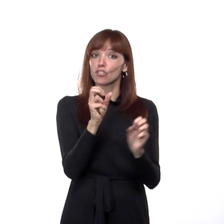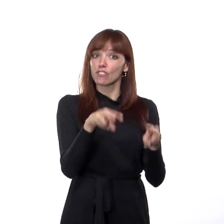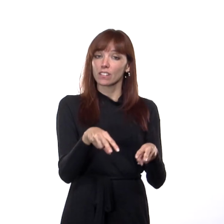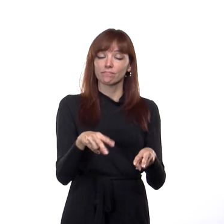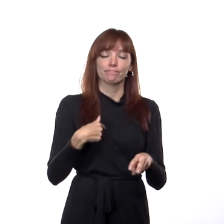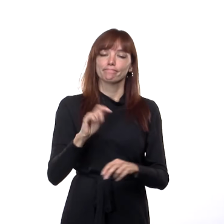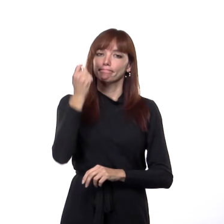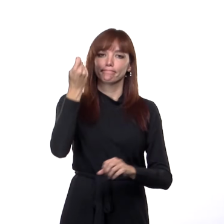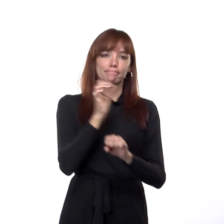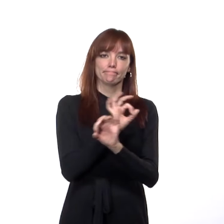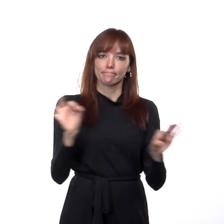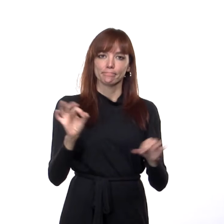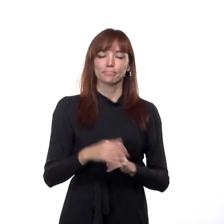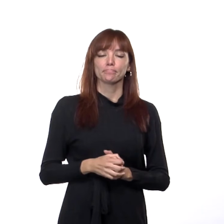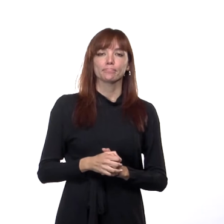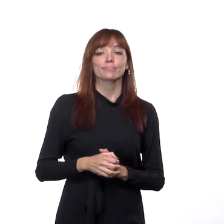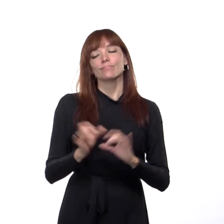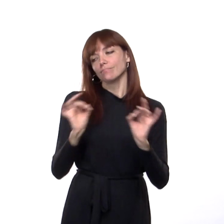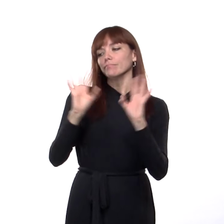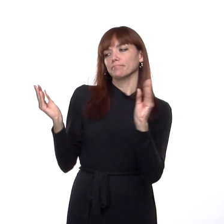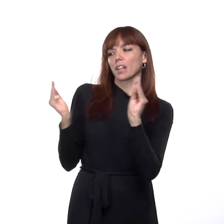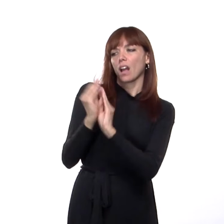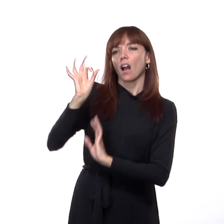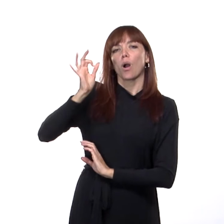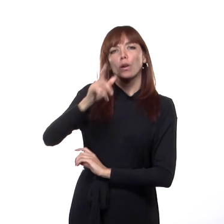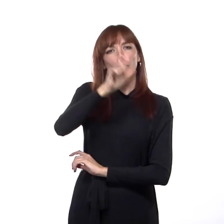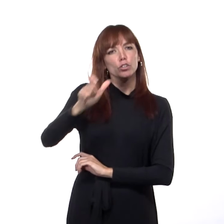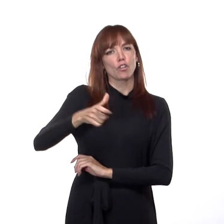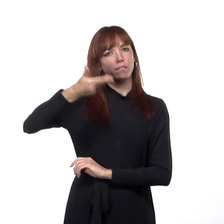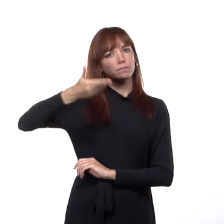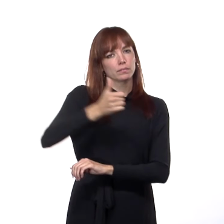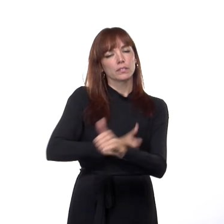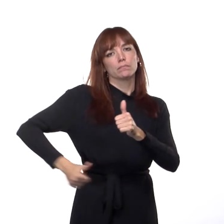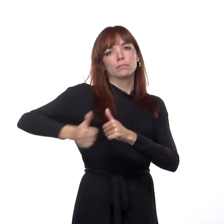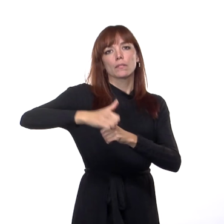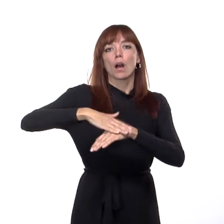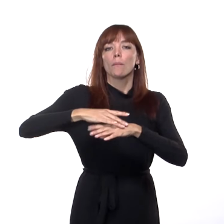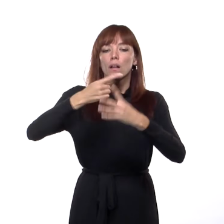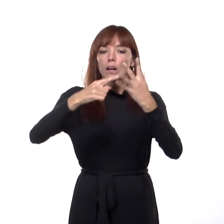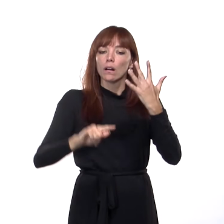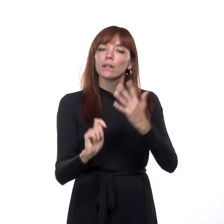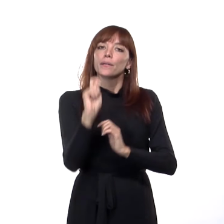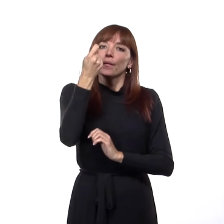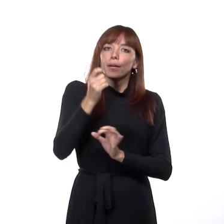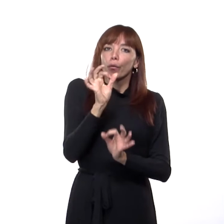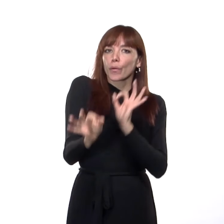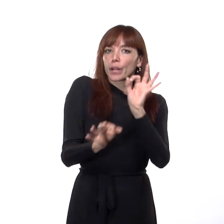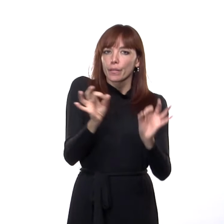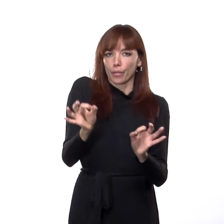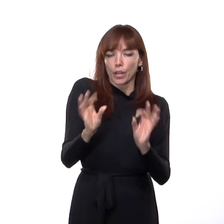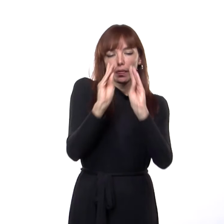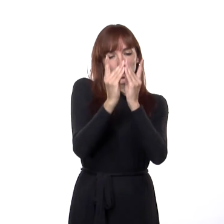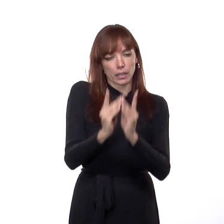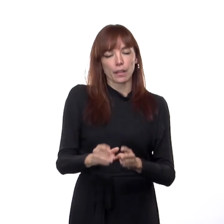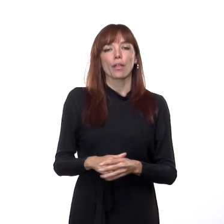totalmente de acuerdo en que las personas son la clave para que esos pilares puedan llevarse a cabo en la estrategia de las organizaciones de digitalización